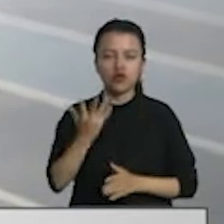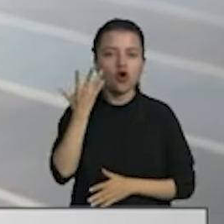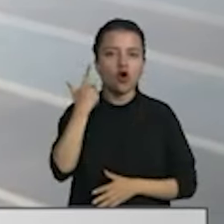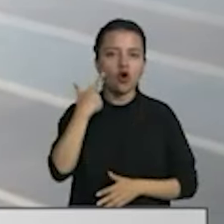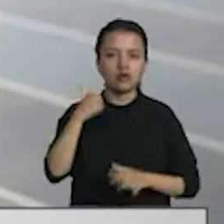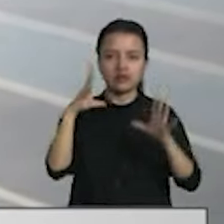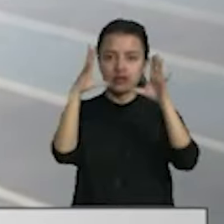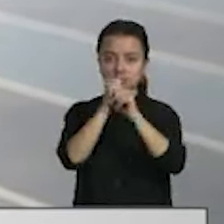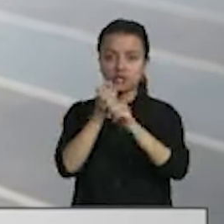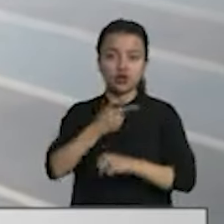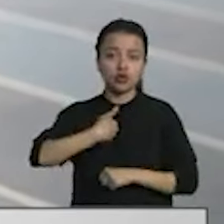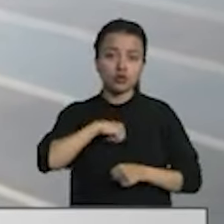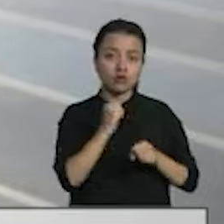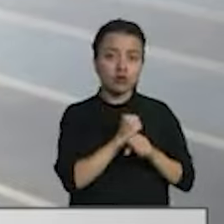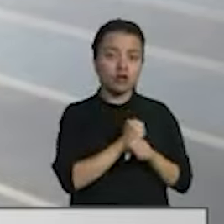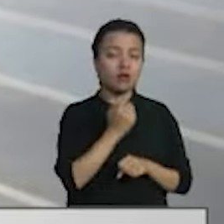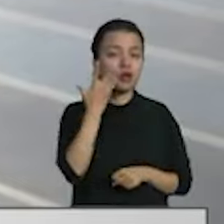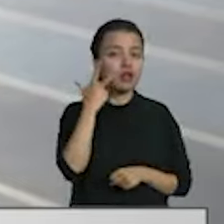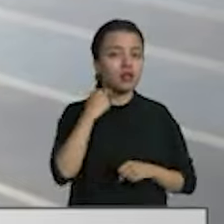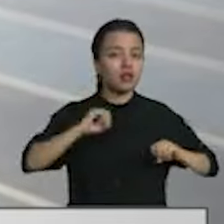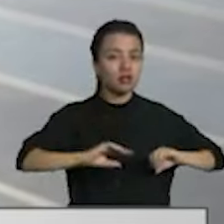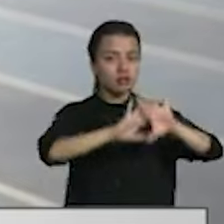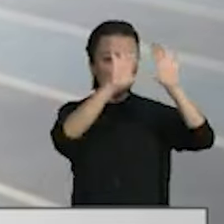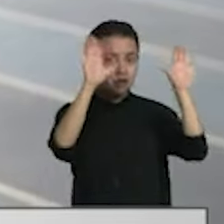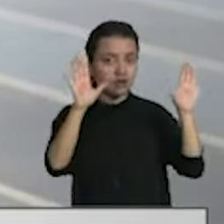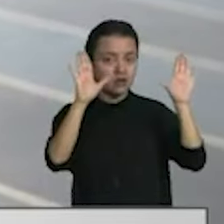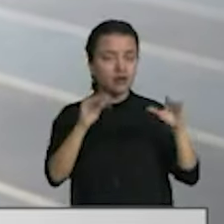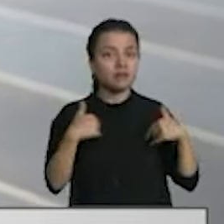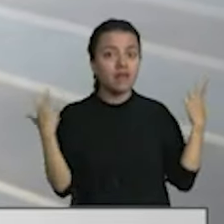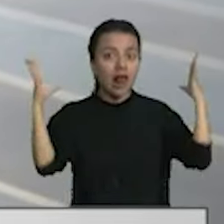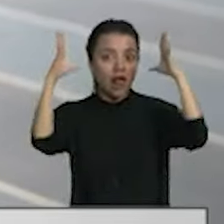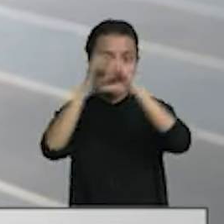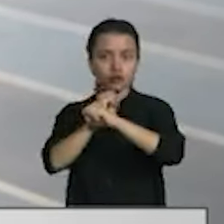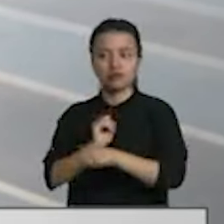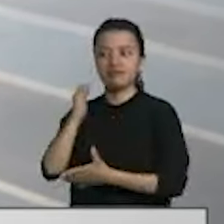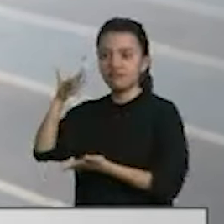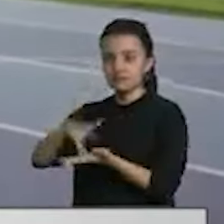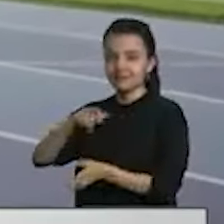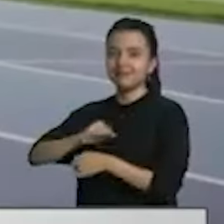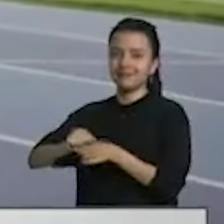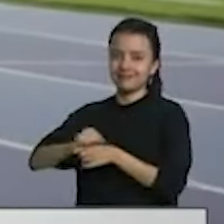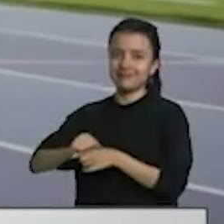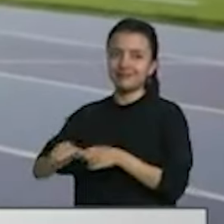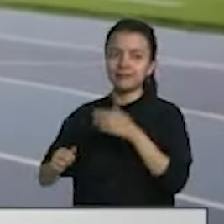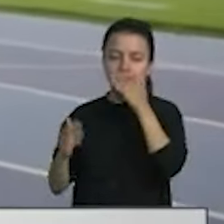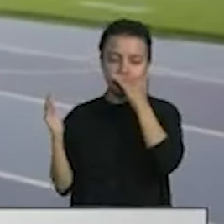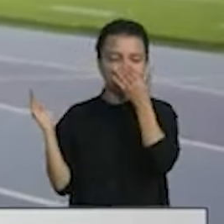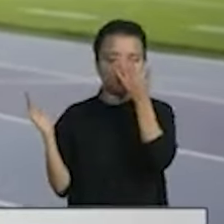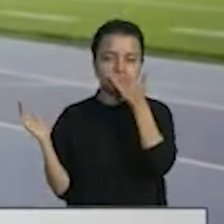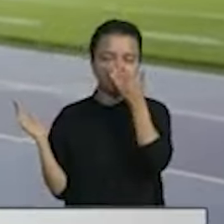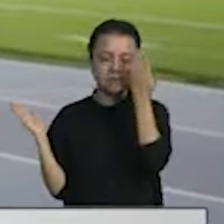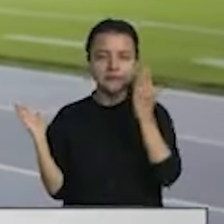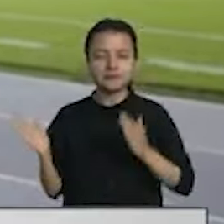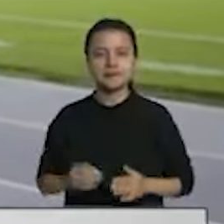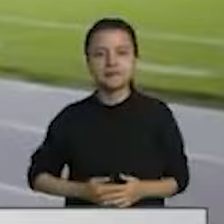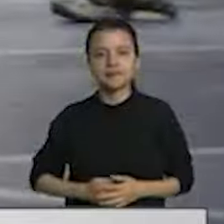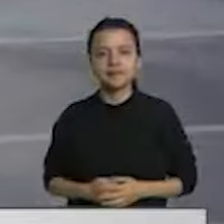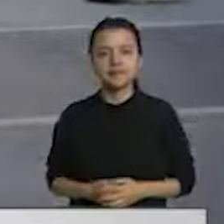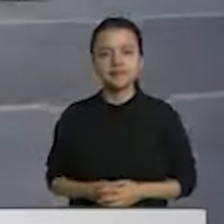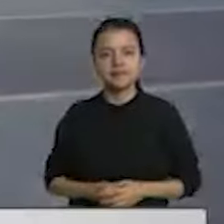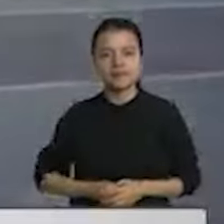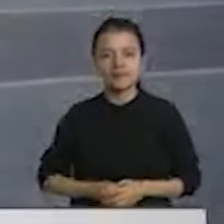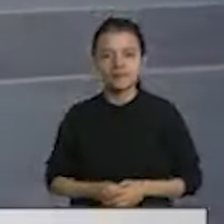nosotros que somos trabajadores que normalmente pasamos todo nuestro día laborando, queremos un espacio como este. Asimismo, las